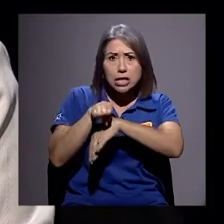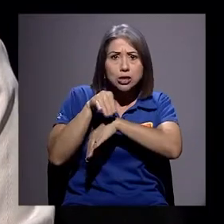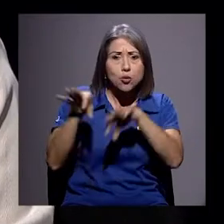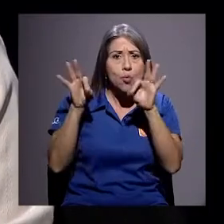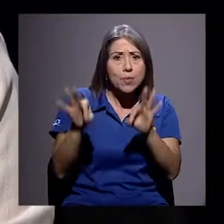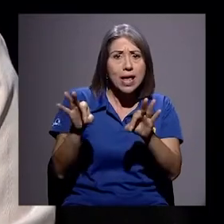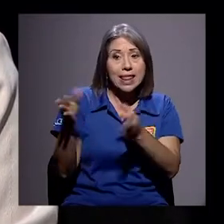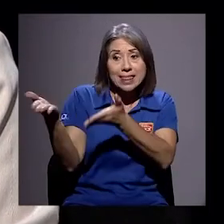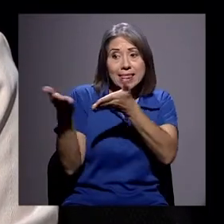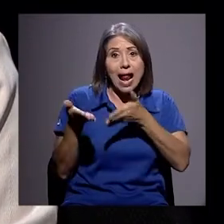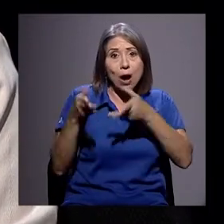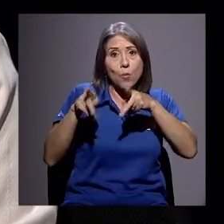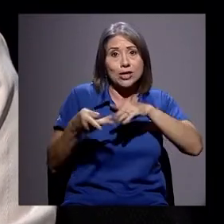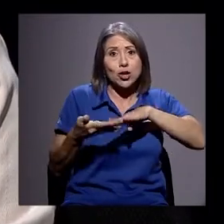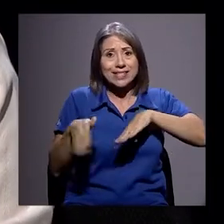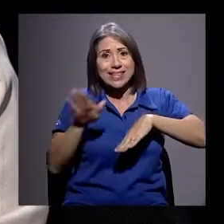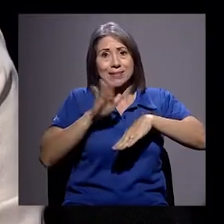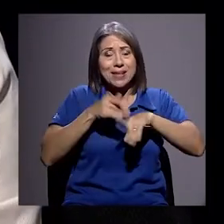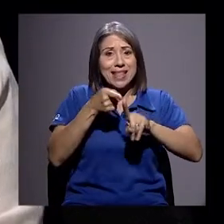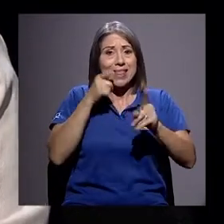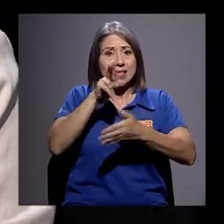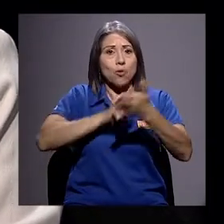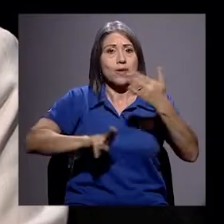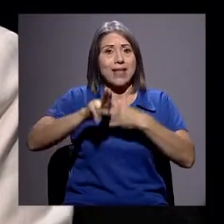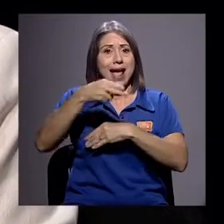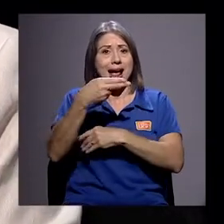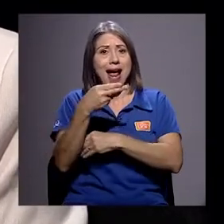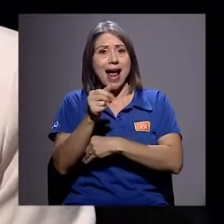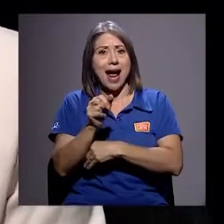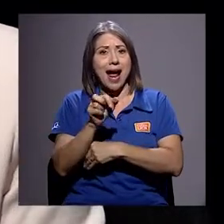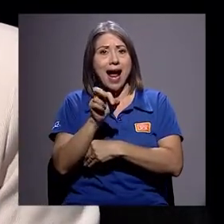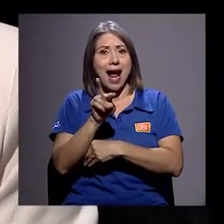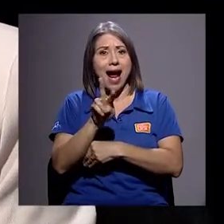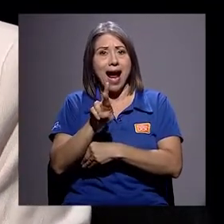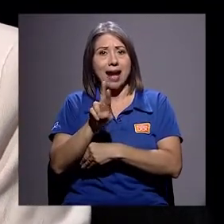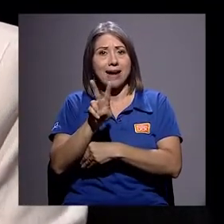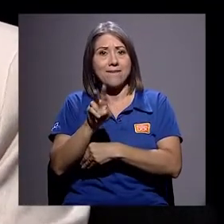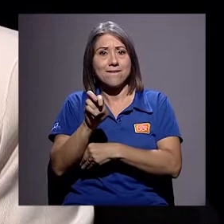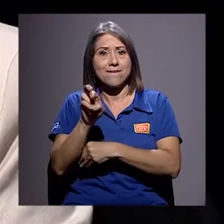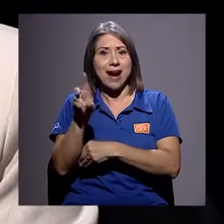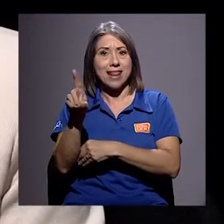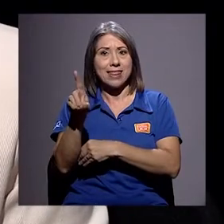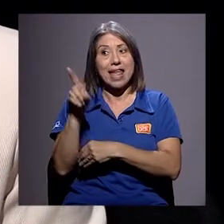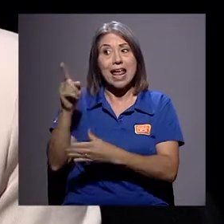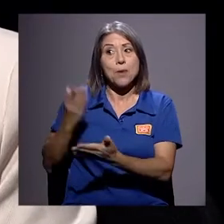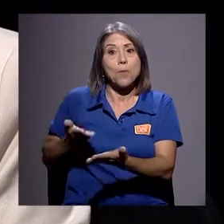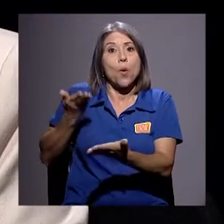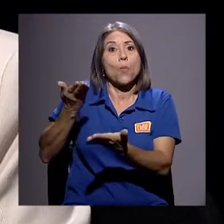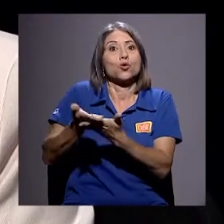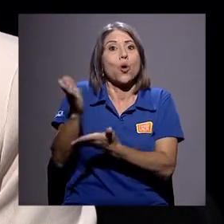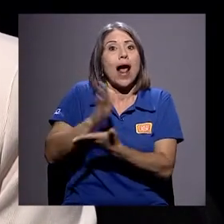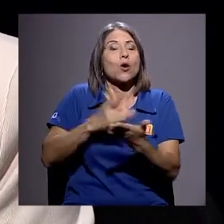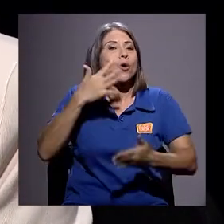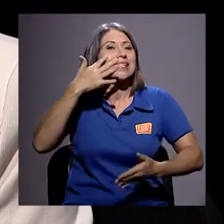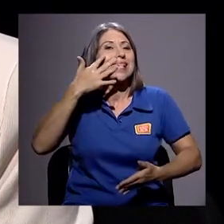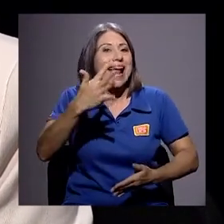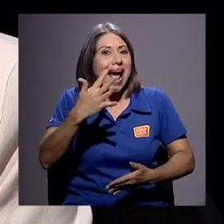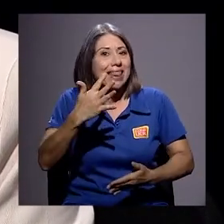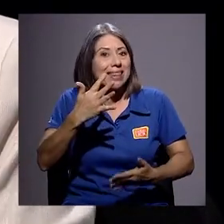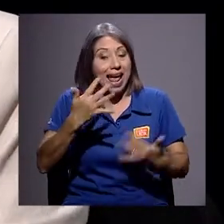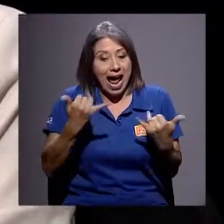harvard y propuso algo semejante a lo que 30 años después poder ciudadano